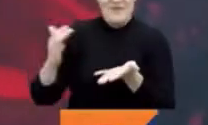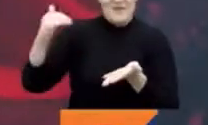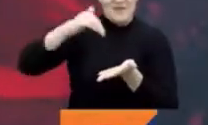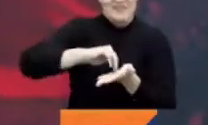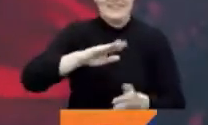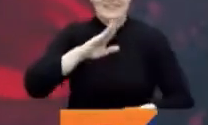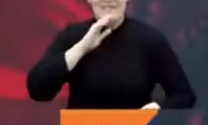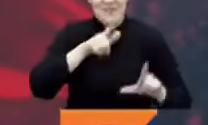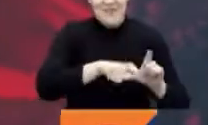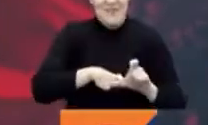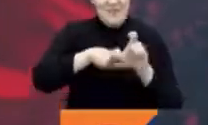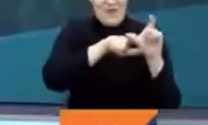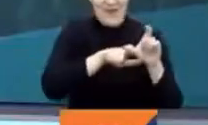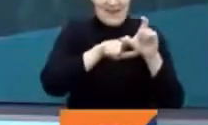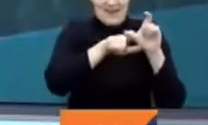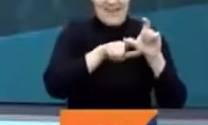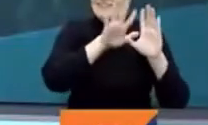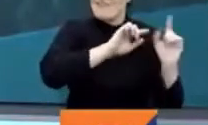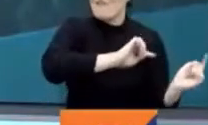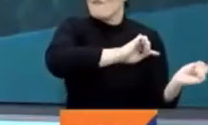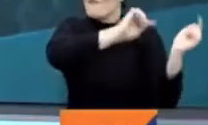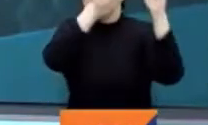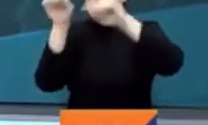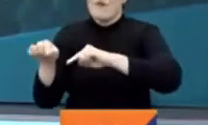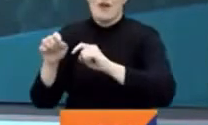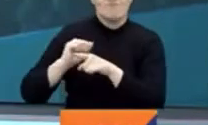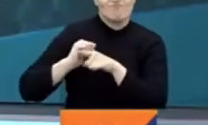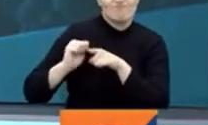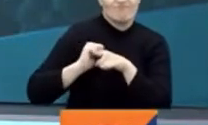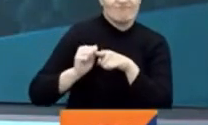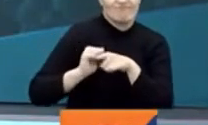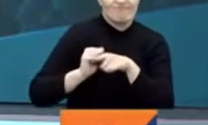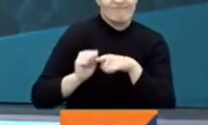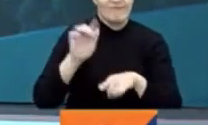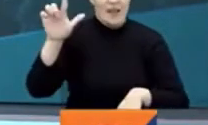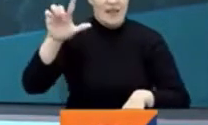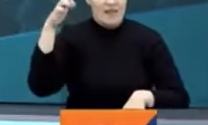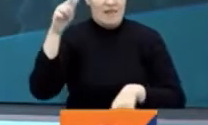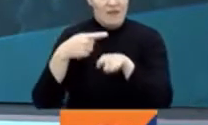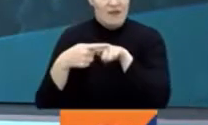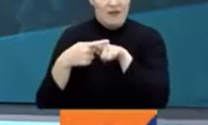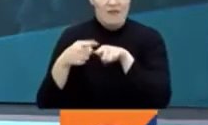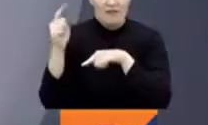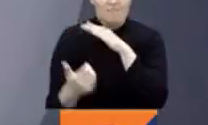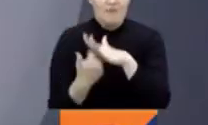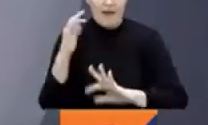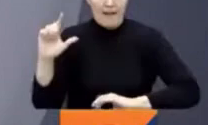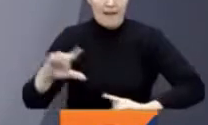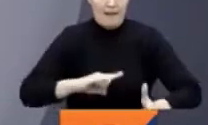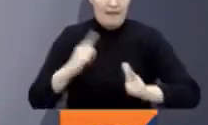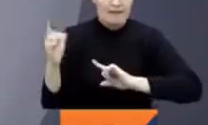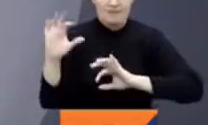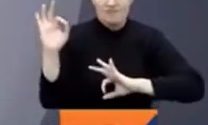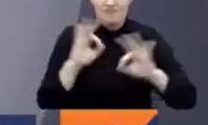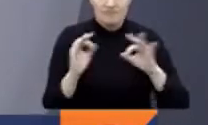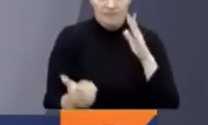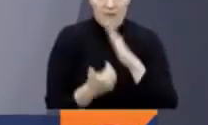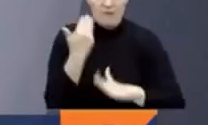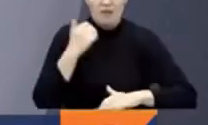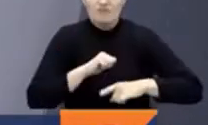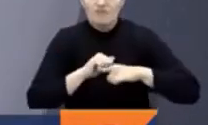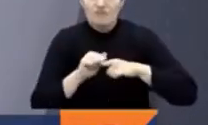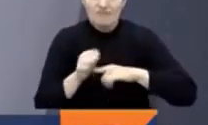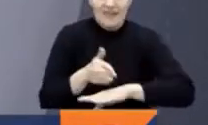ya llegó al AXA Center, el sitio de entrenamiento de Liverpool, y quedó listo para comenzar la pretemporada con el equipo de Klopp. Y aquí